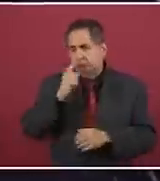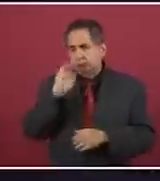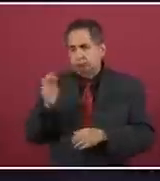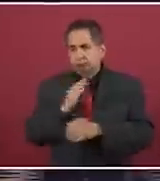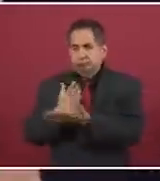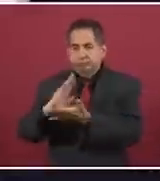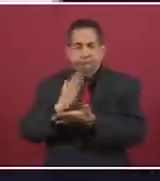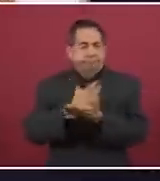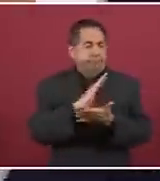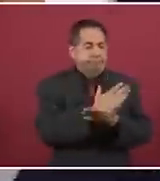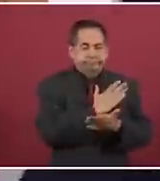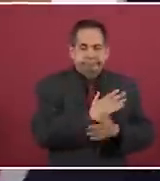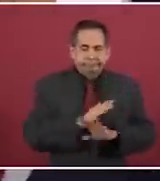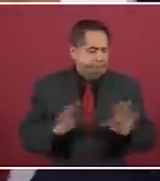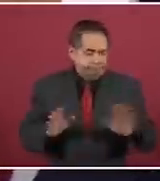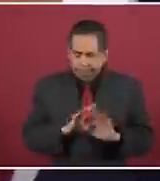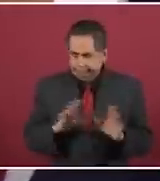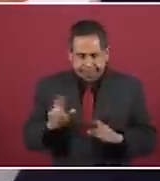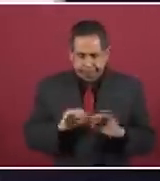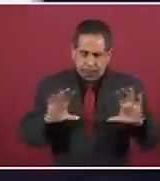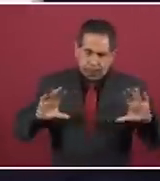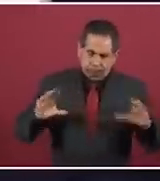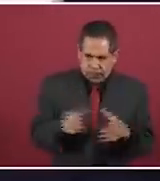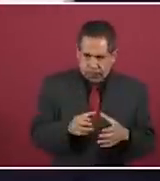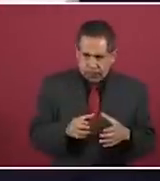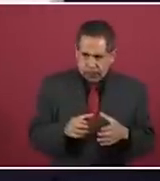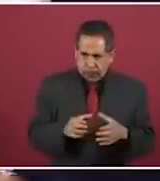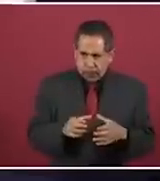Federal igual. No.